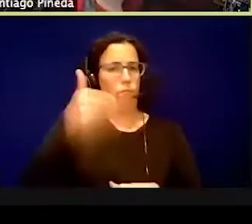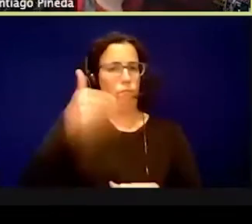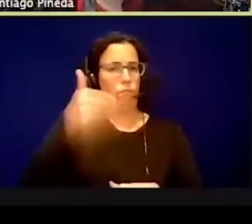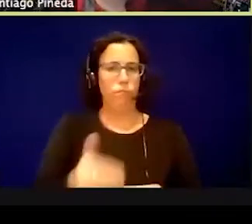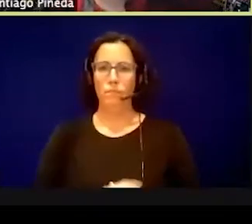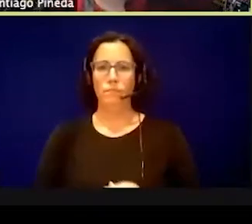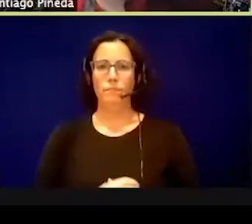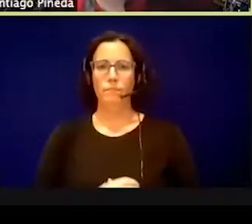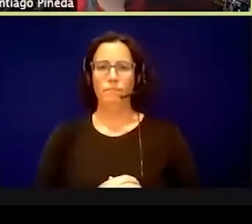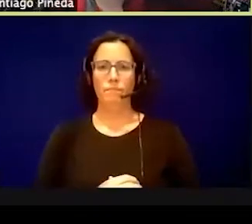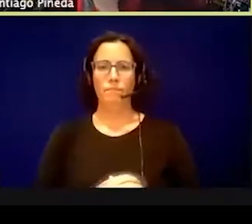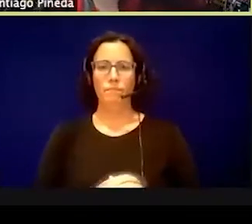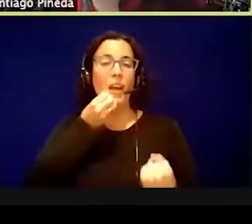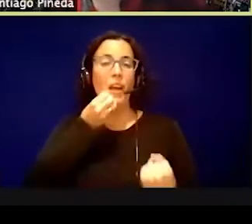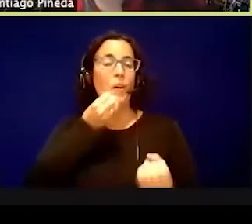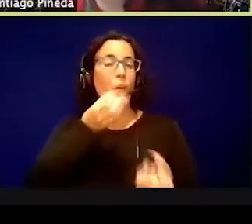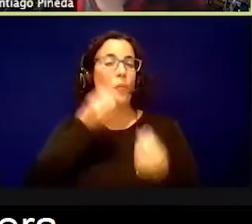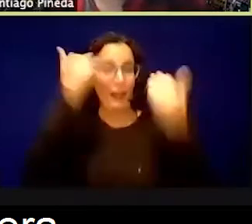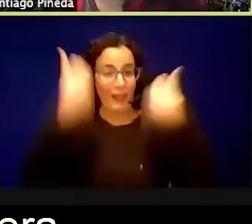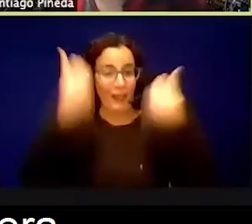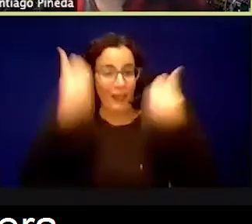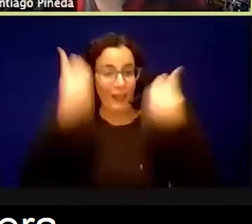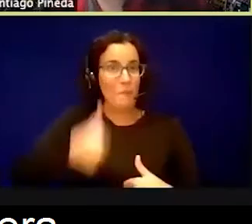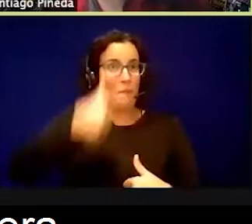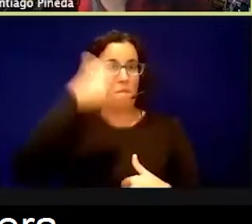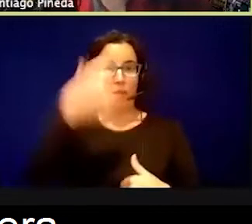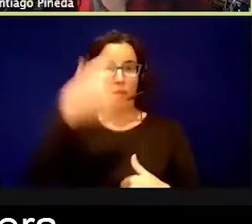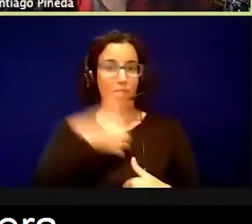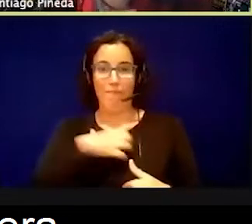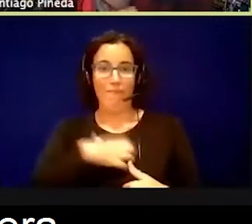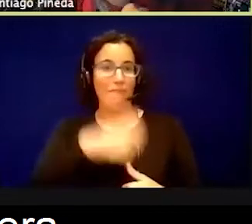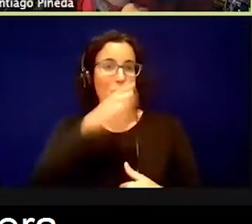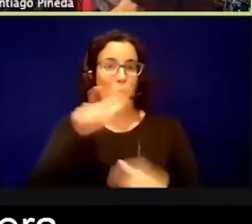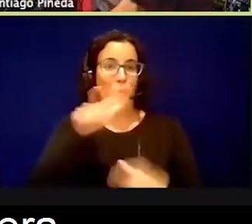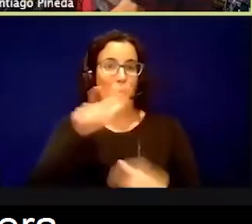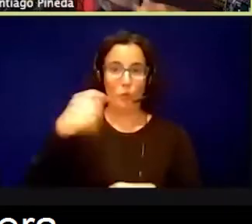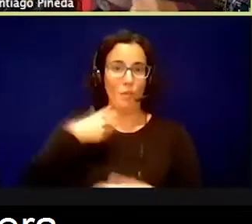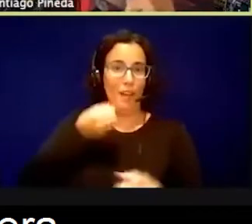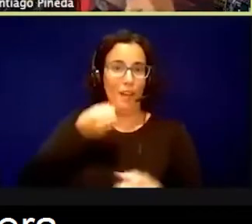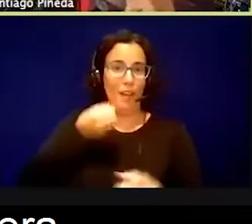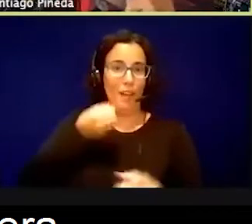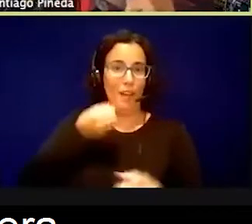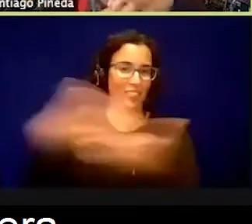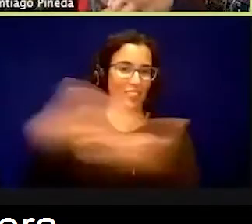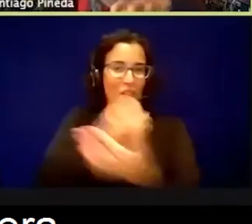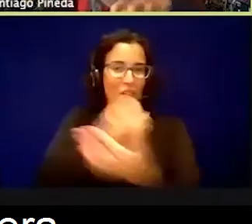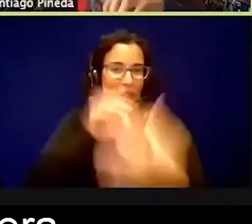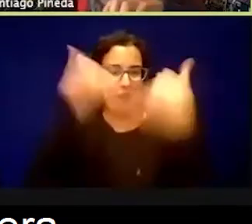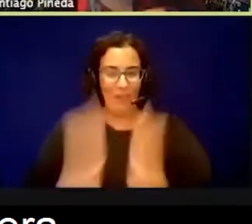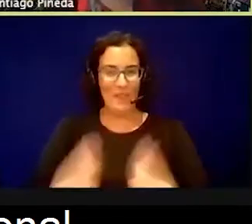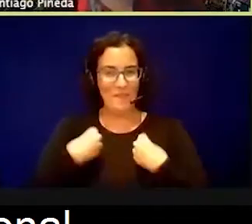No te puedo contar mucho más de mí porque ya hablaste casi de toda mi vida entera,